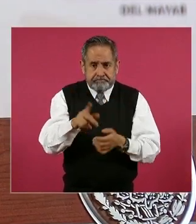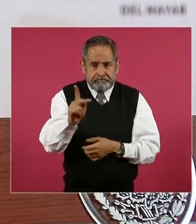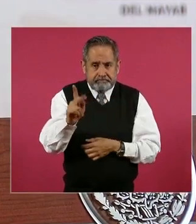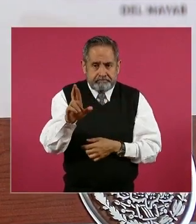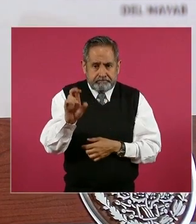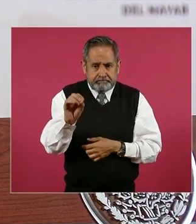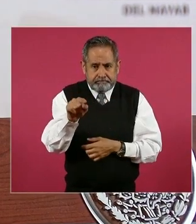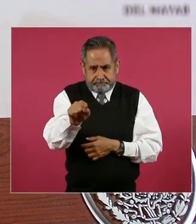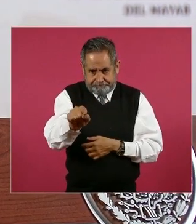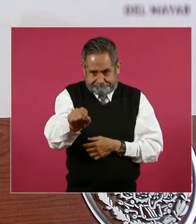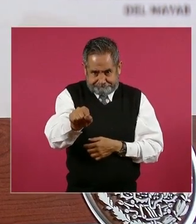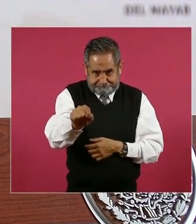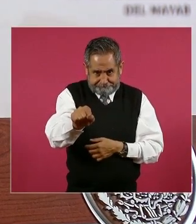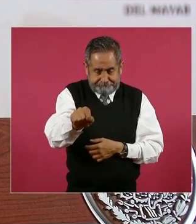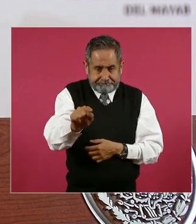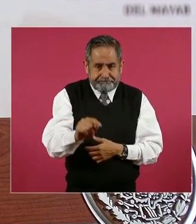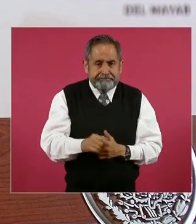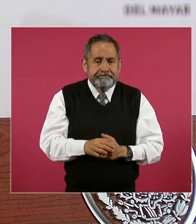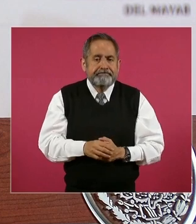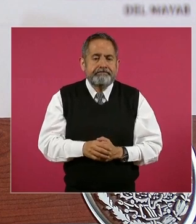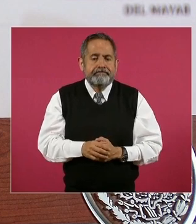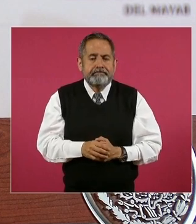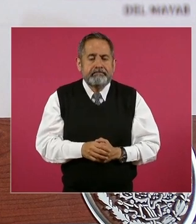el Pro